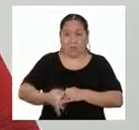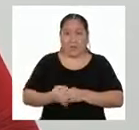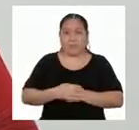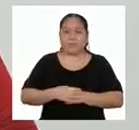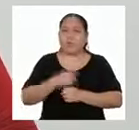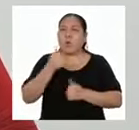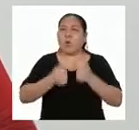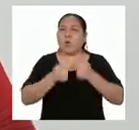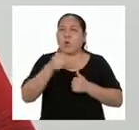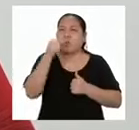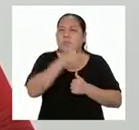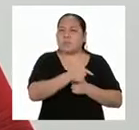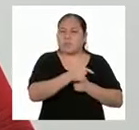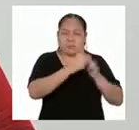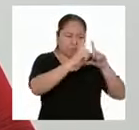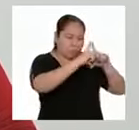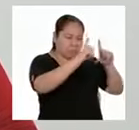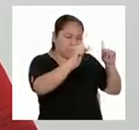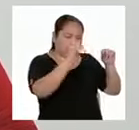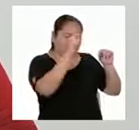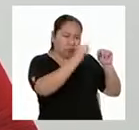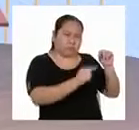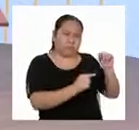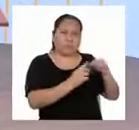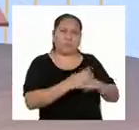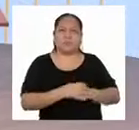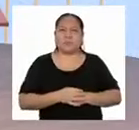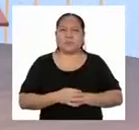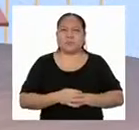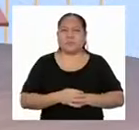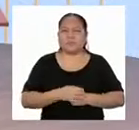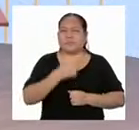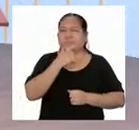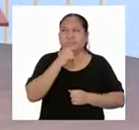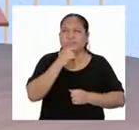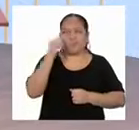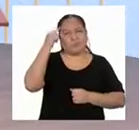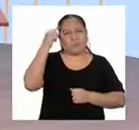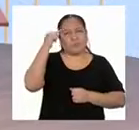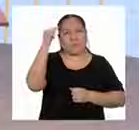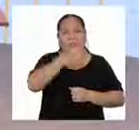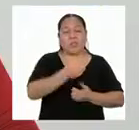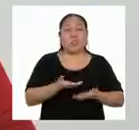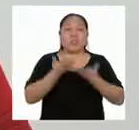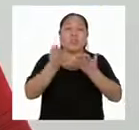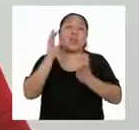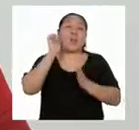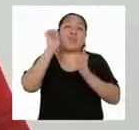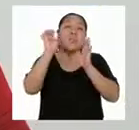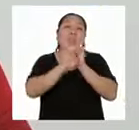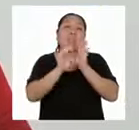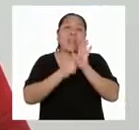estaría cumpliendo este párrafo en el texto? Me parece que está dándonos un ejemplo.